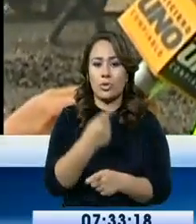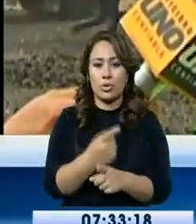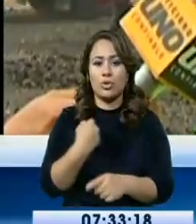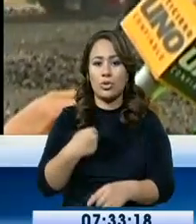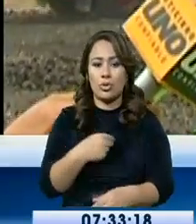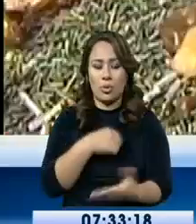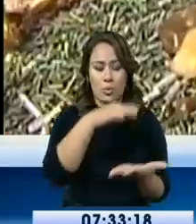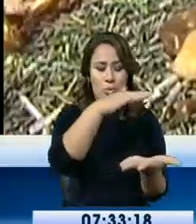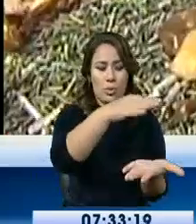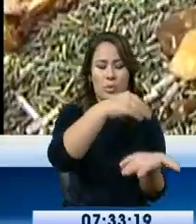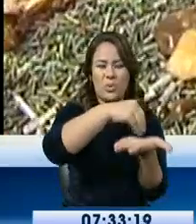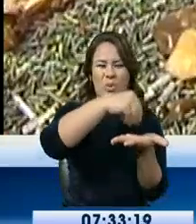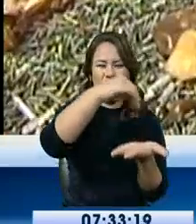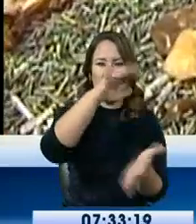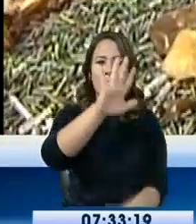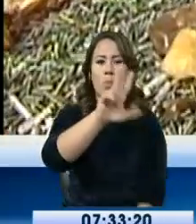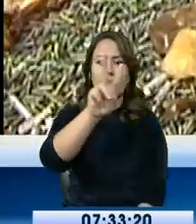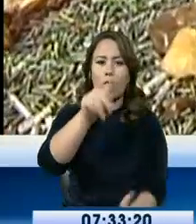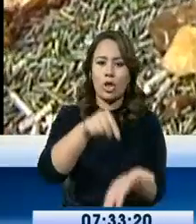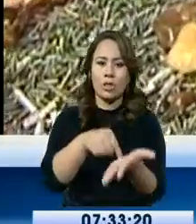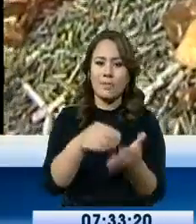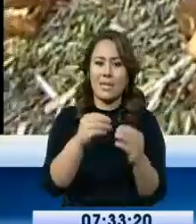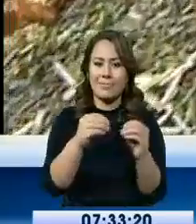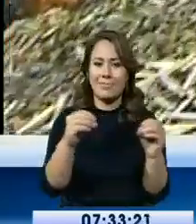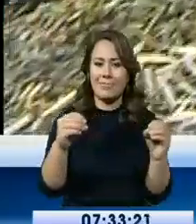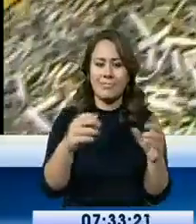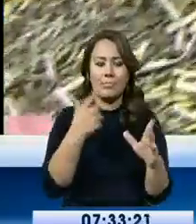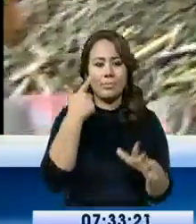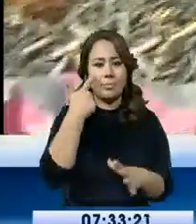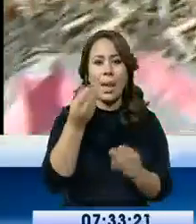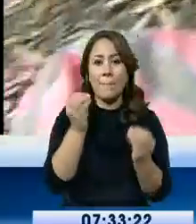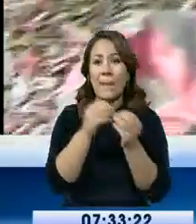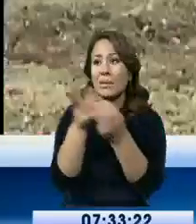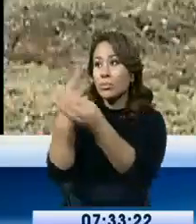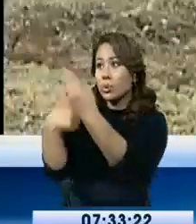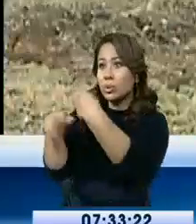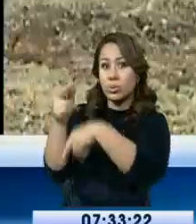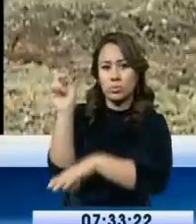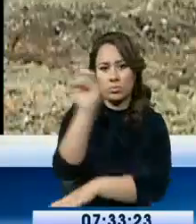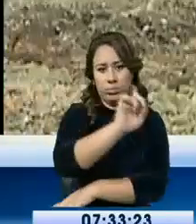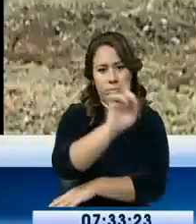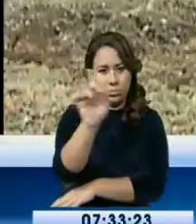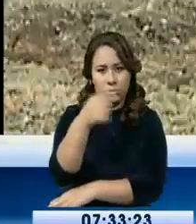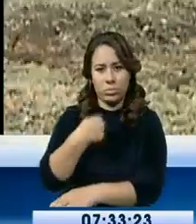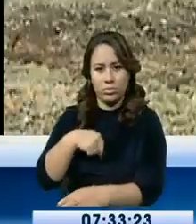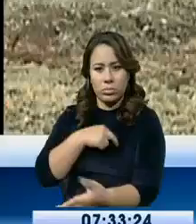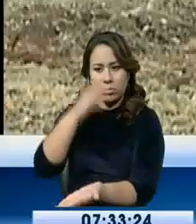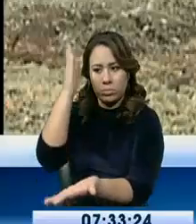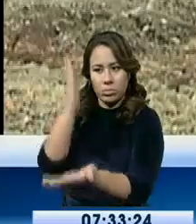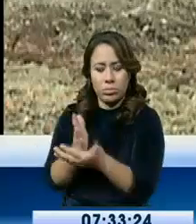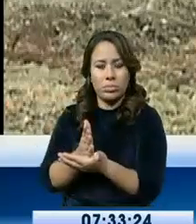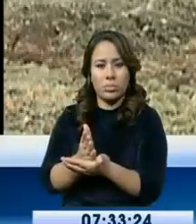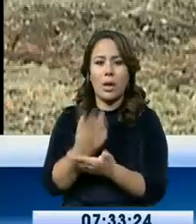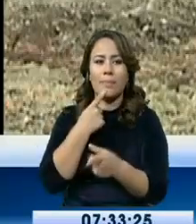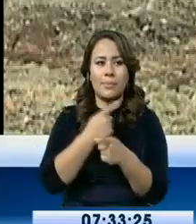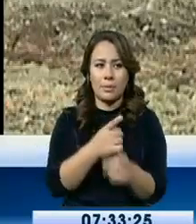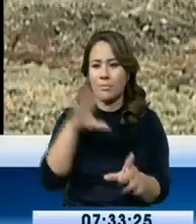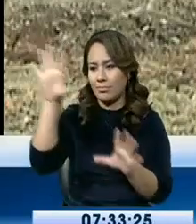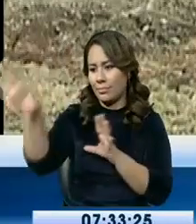de pólvora. Para evitar que estos productos se comercialicen, se seguirán dando operativos para incautar estos